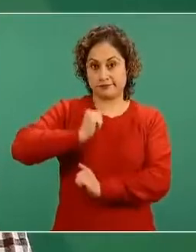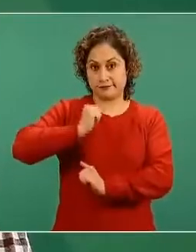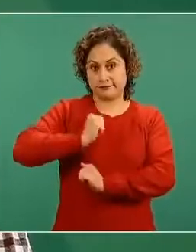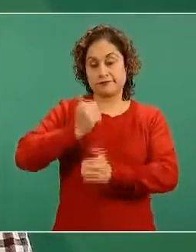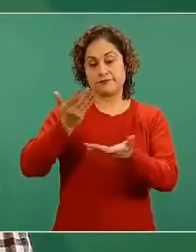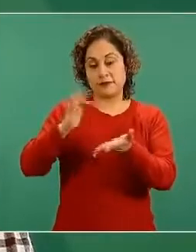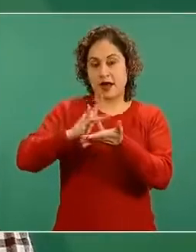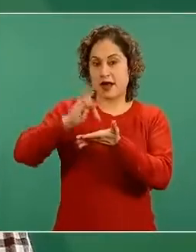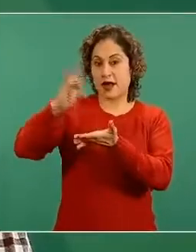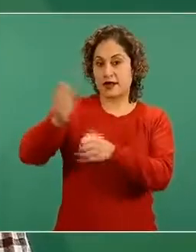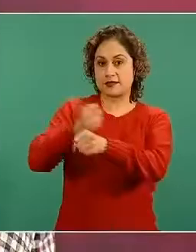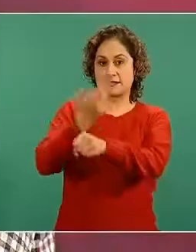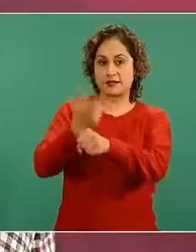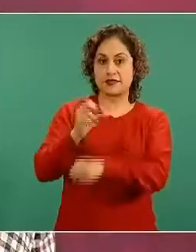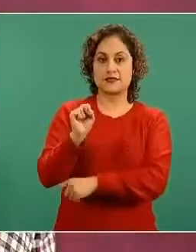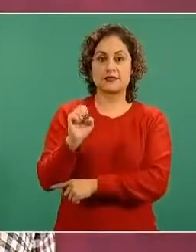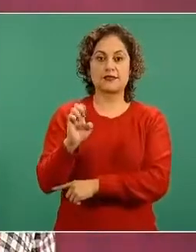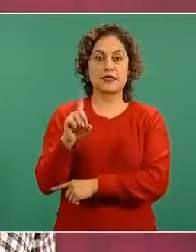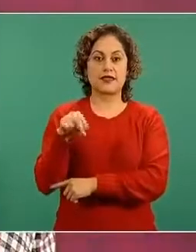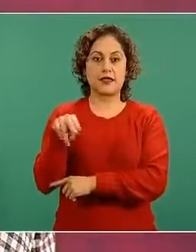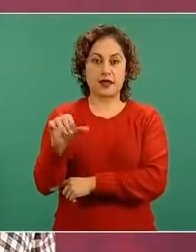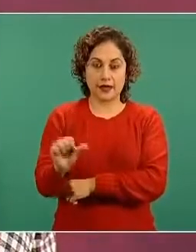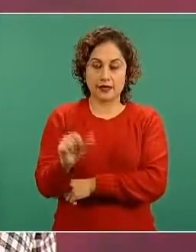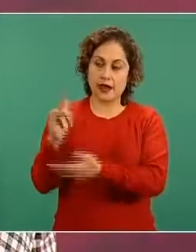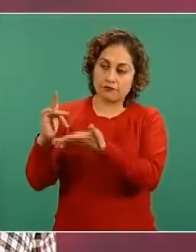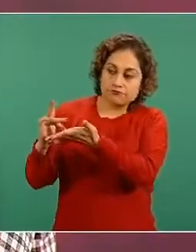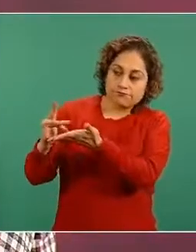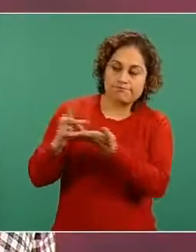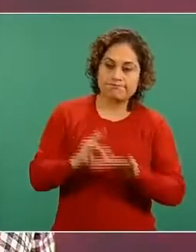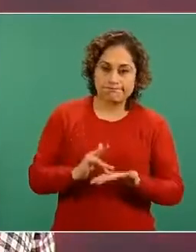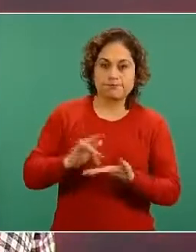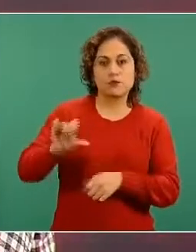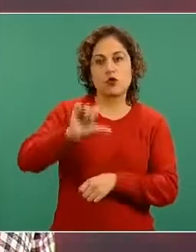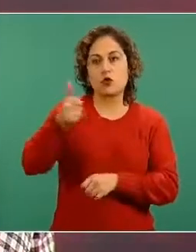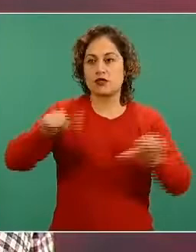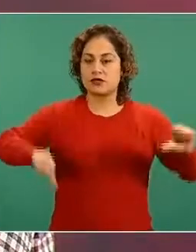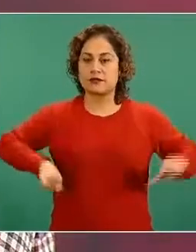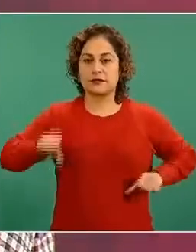a la Secretaría de la Defensa Nacional su apoyo en esta y muchas otras